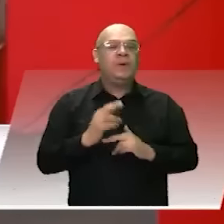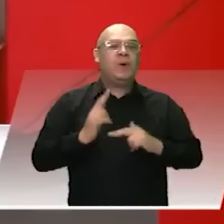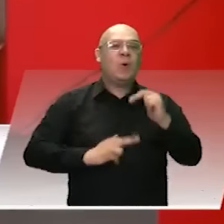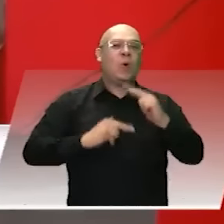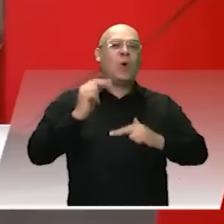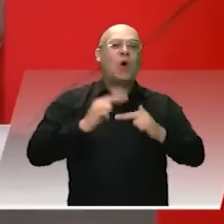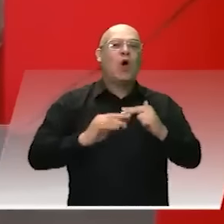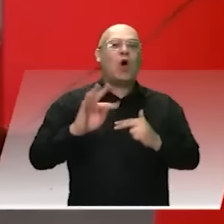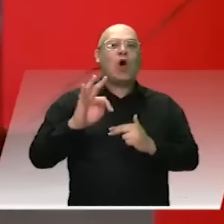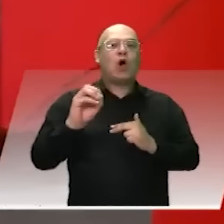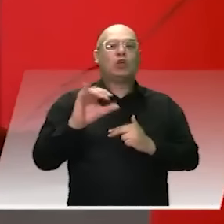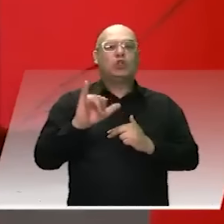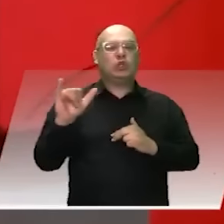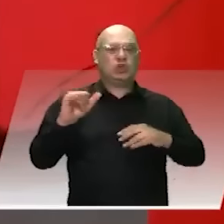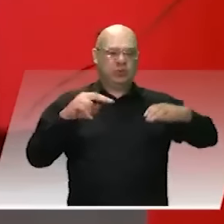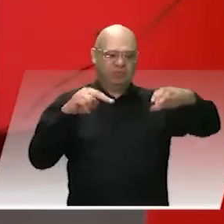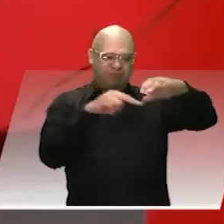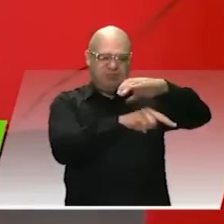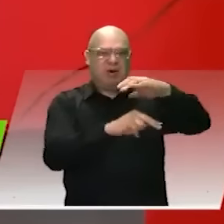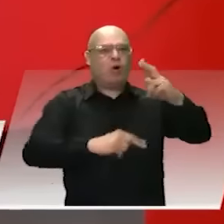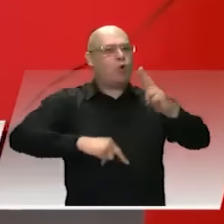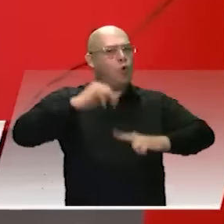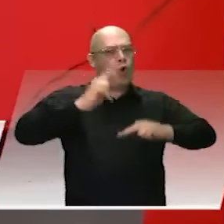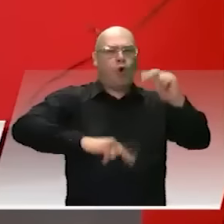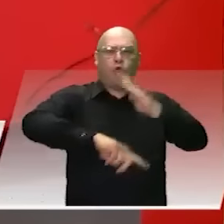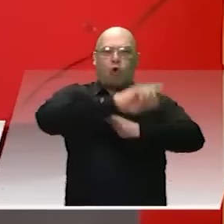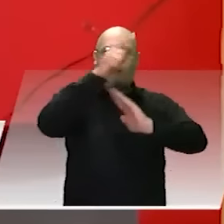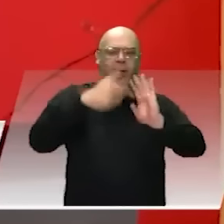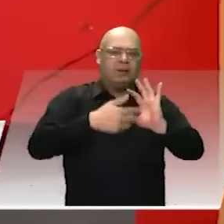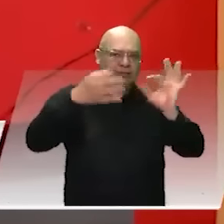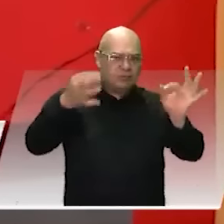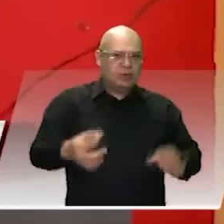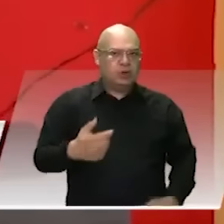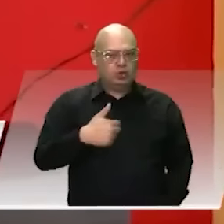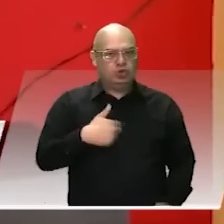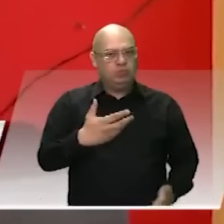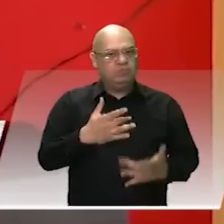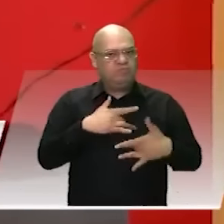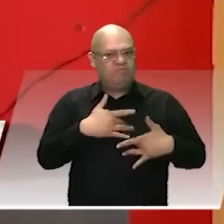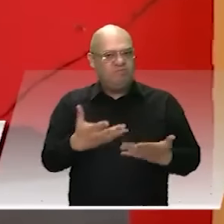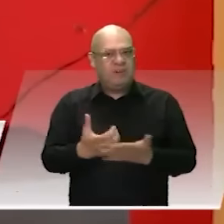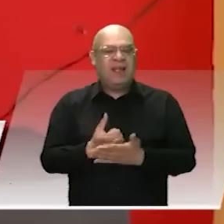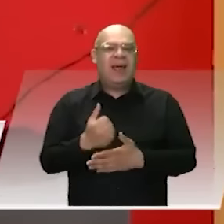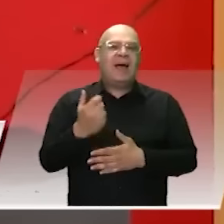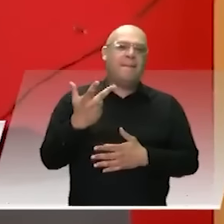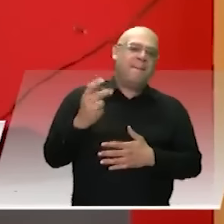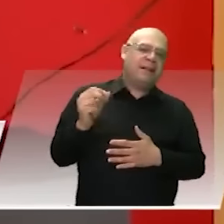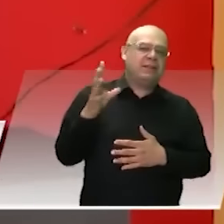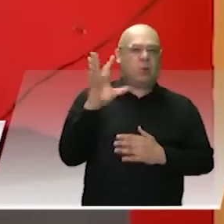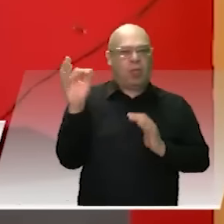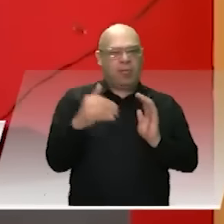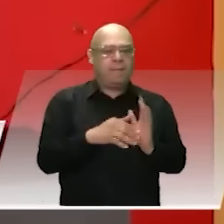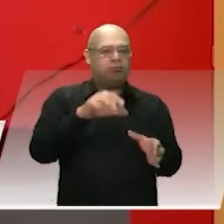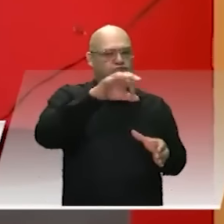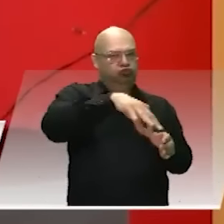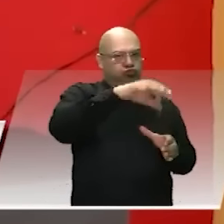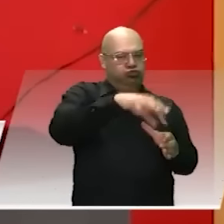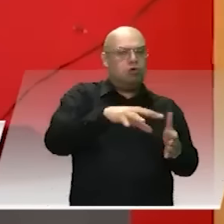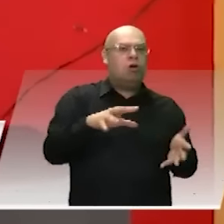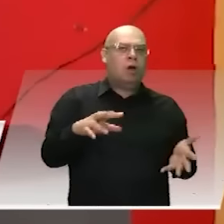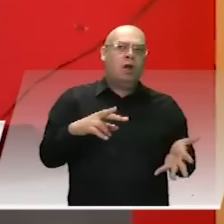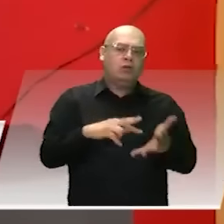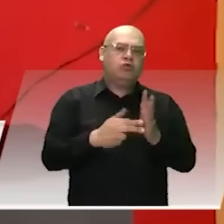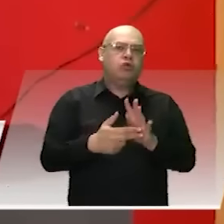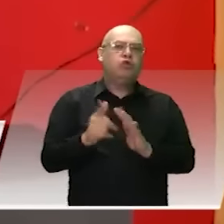Toyo. Y estoy dispuesta a colaborar de 30 a 50 mil pesos, porque sabemos que es una obra